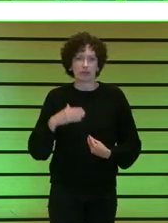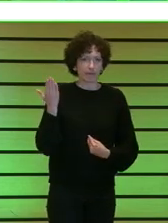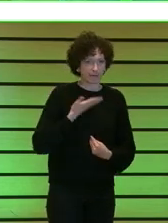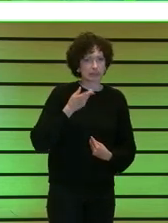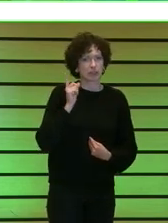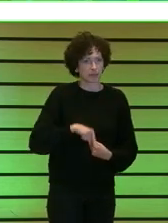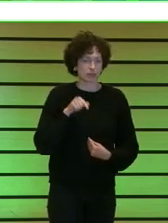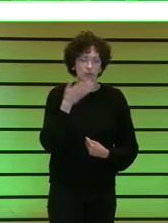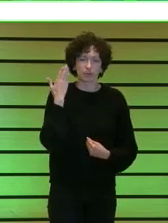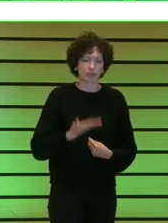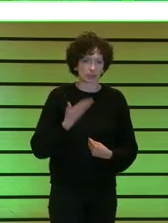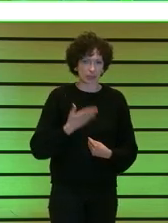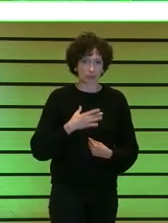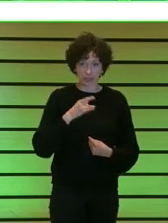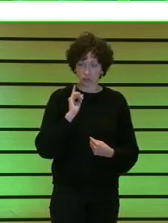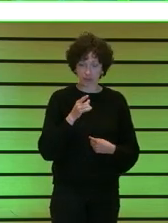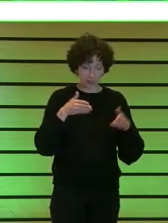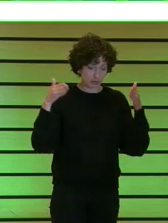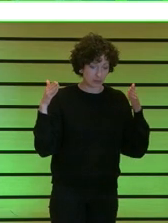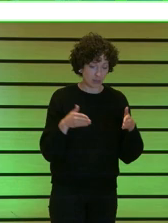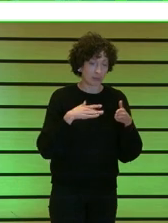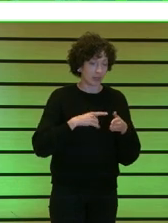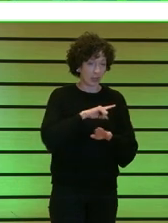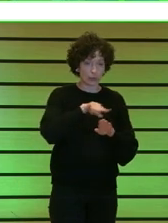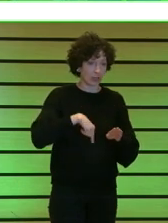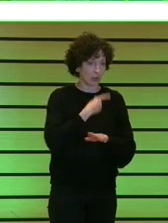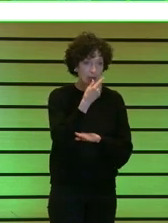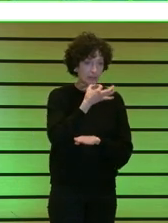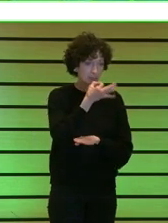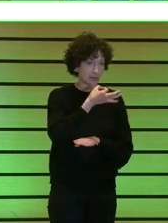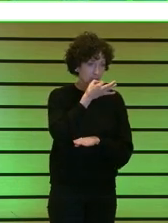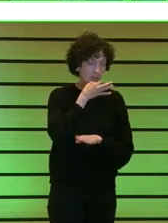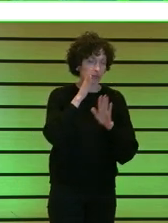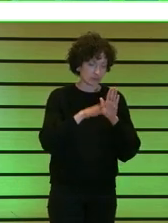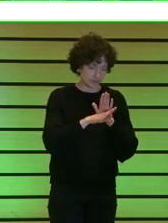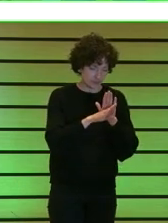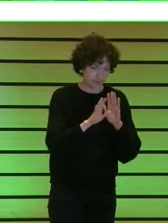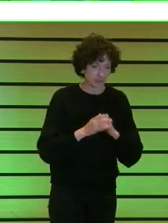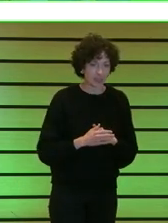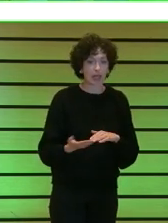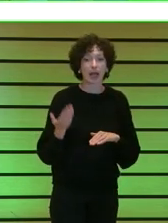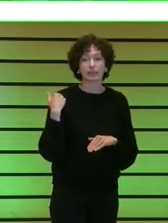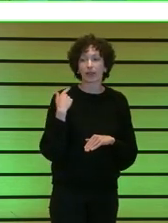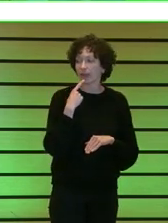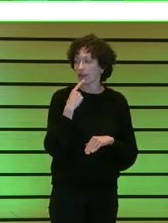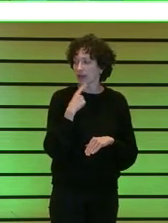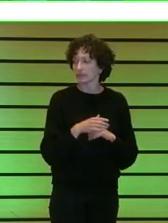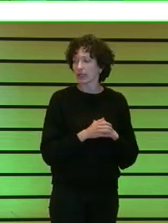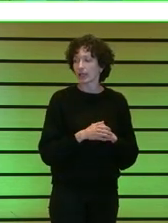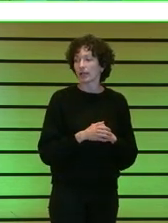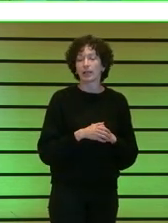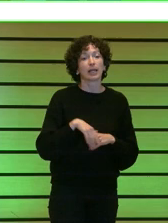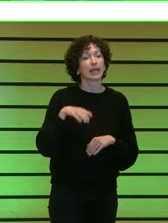podría centrarme solo en esto y tendría una hora de charla pero vamos a avanzar os hablaba antes de unas siglas eso de spci